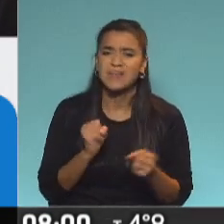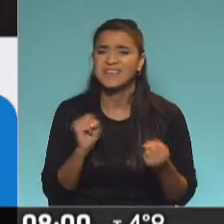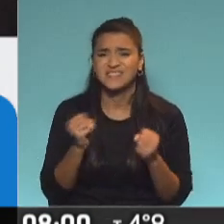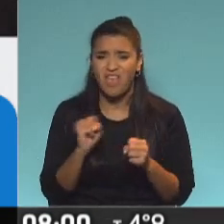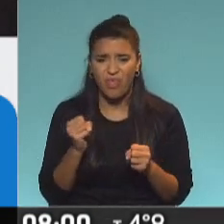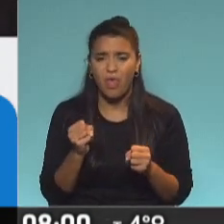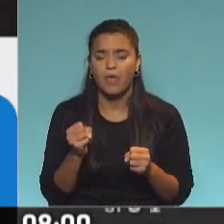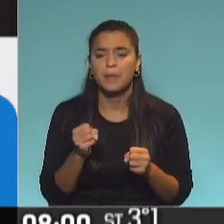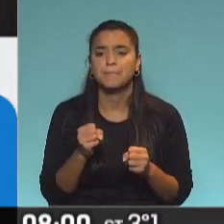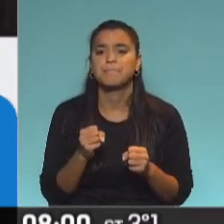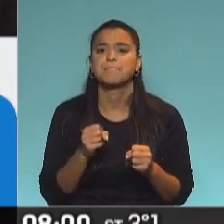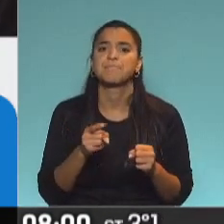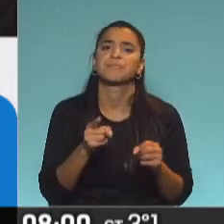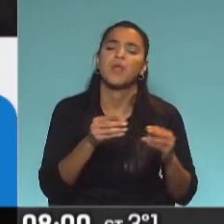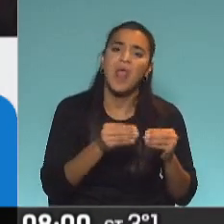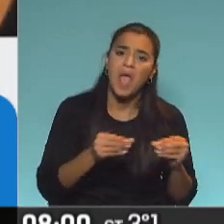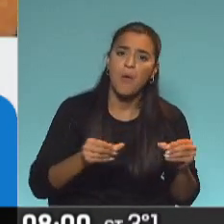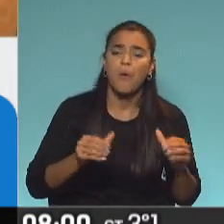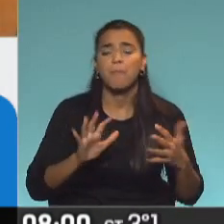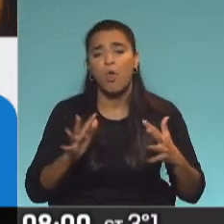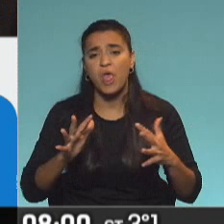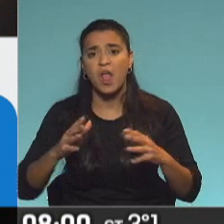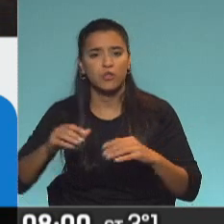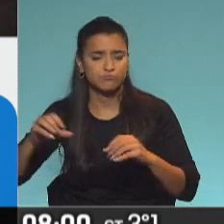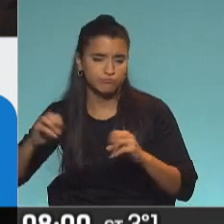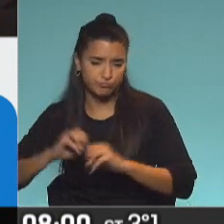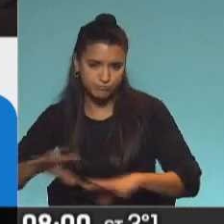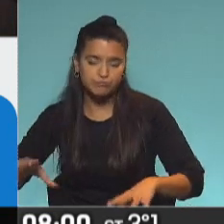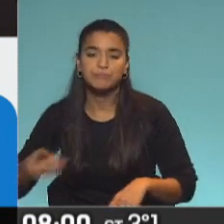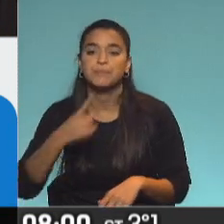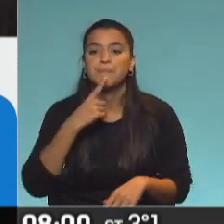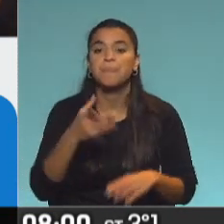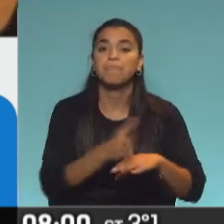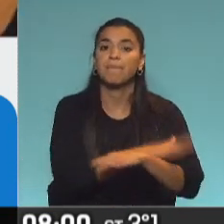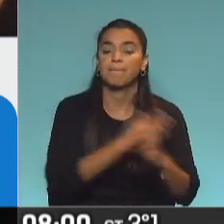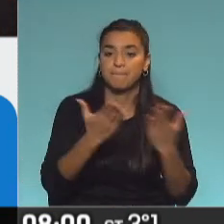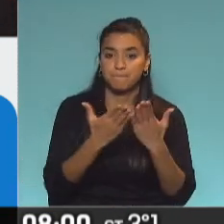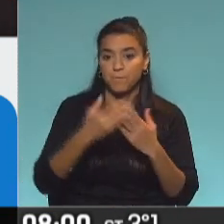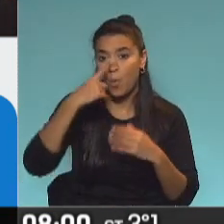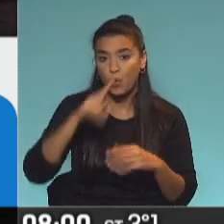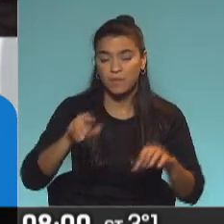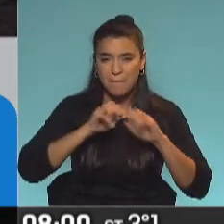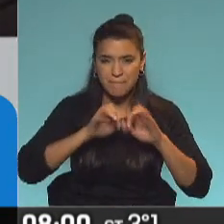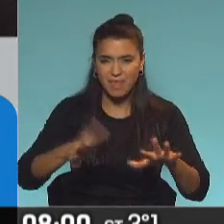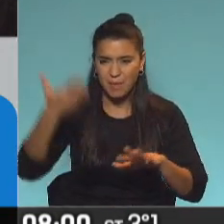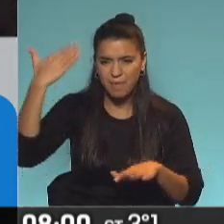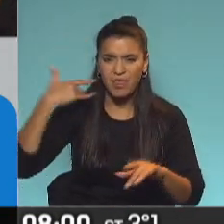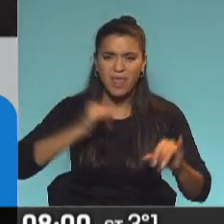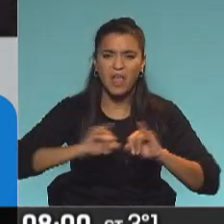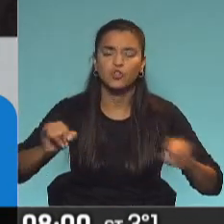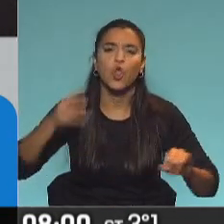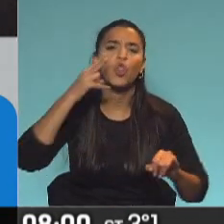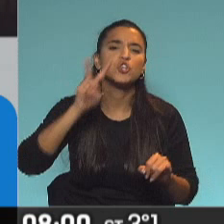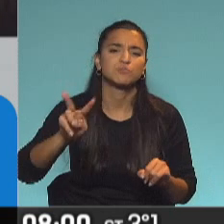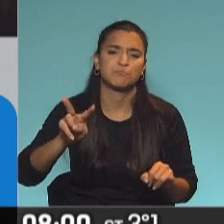ansiedad, leve, moderado y severo. Y esto se corresponde con estudios previos. En la última epidemia, que tenemos datos del año